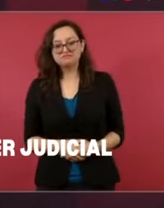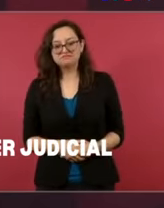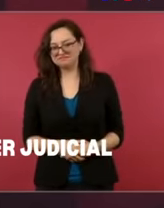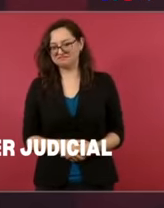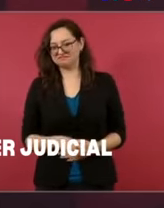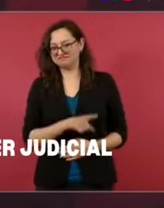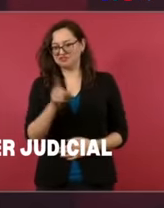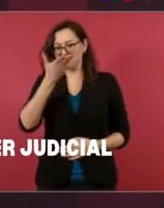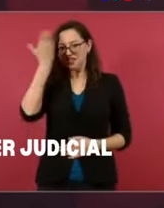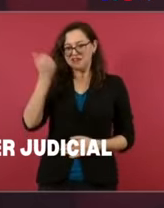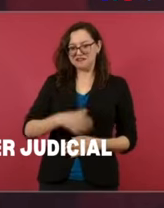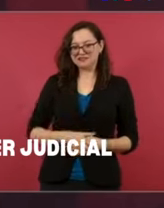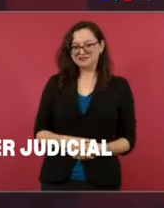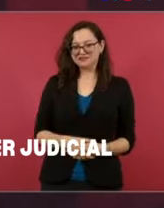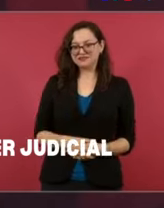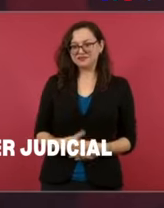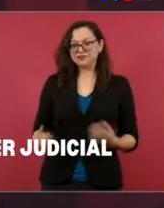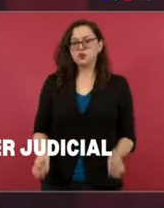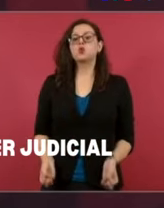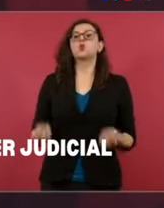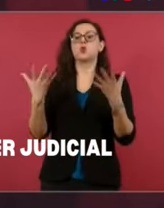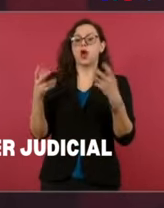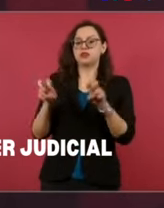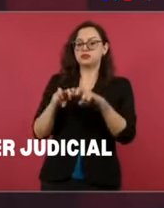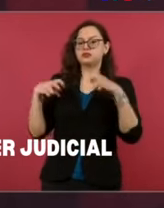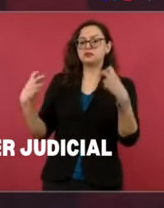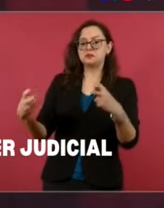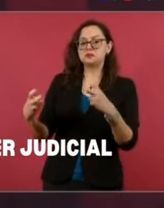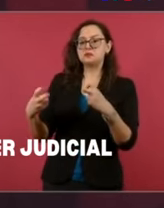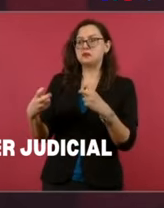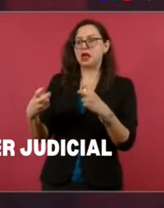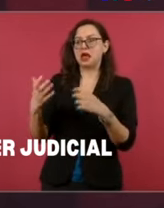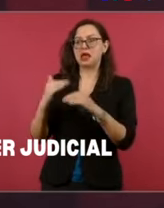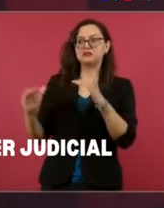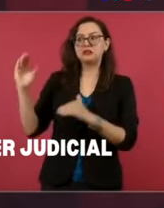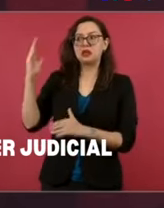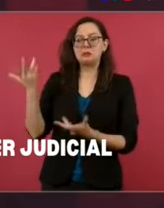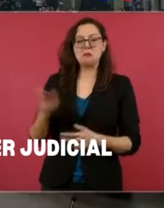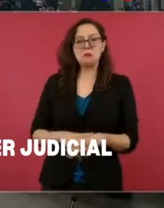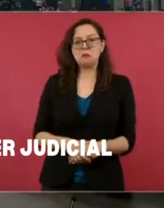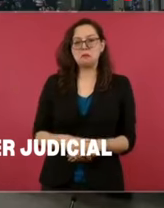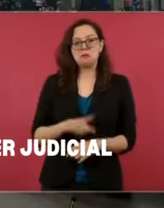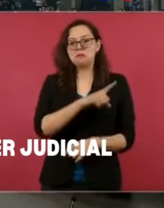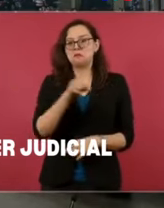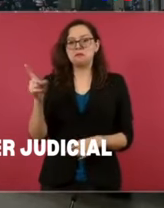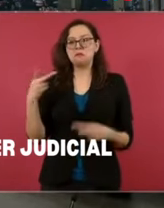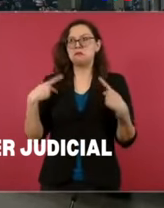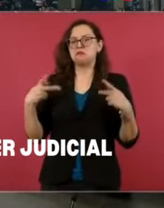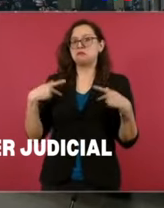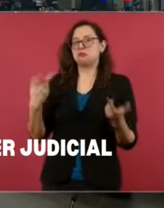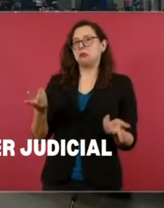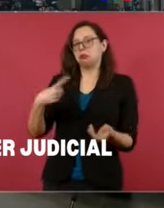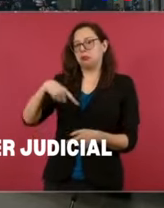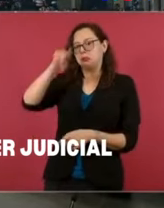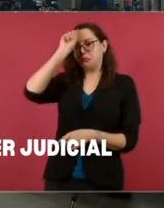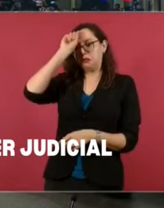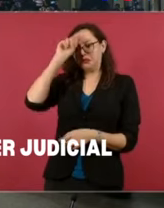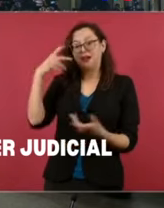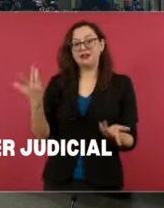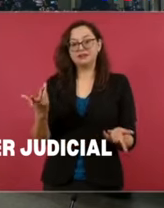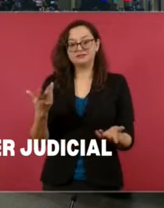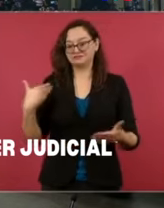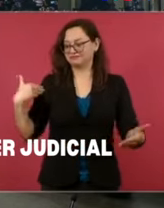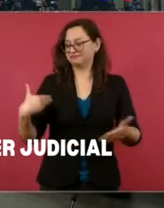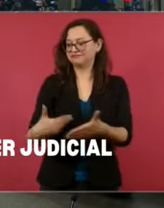se conozca la reforma que se envió y que se abra esta discusión. Y ambos estuvimos de acuerdo en